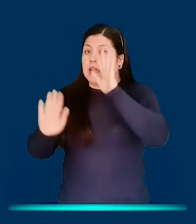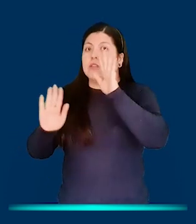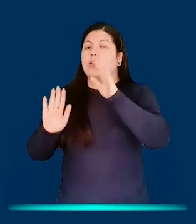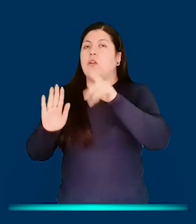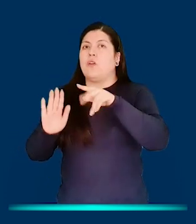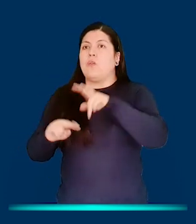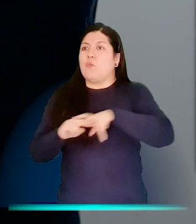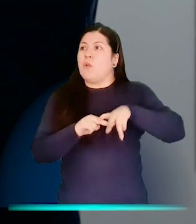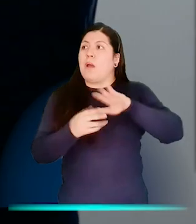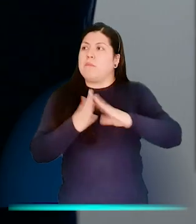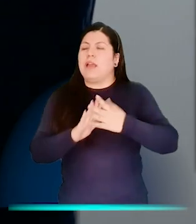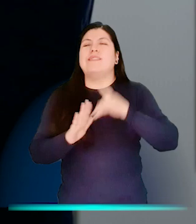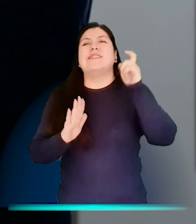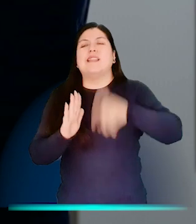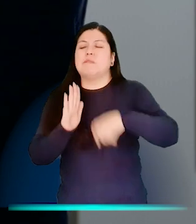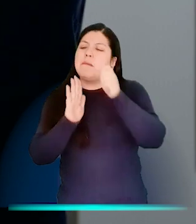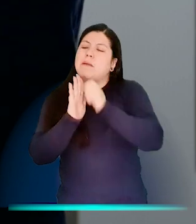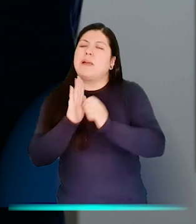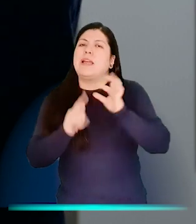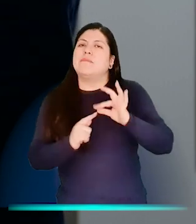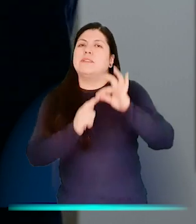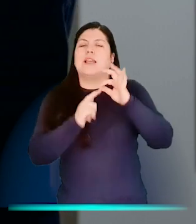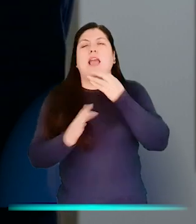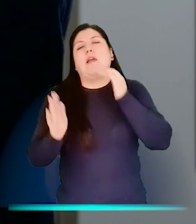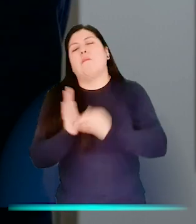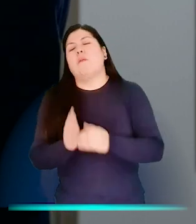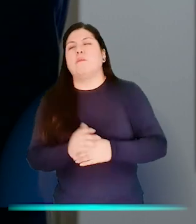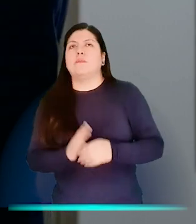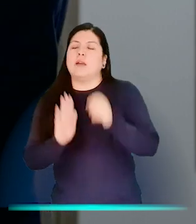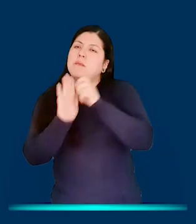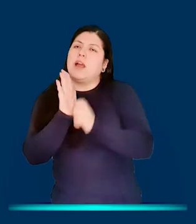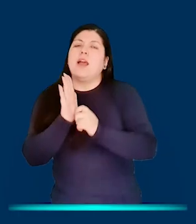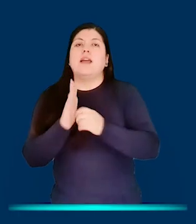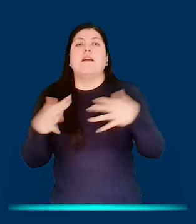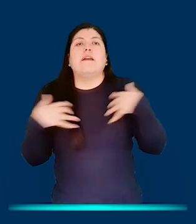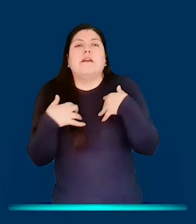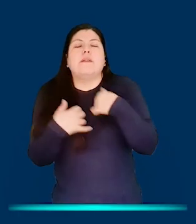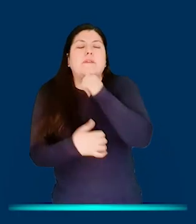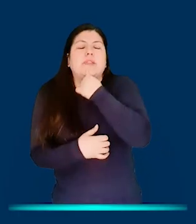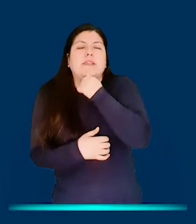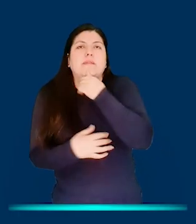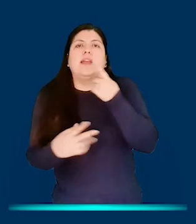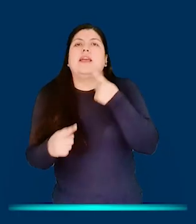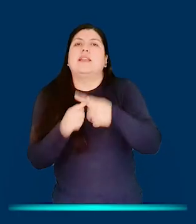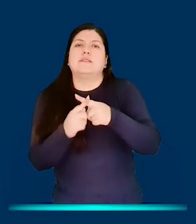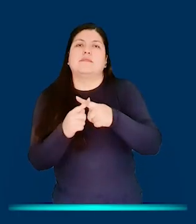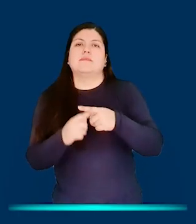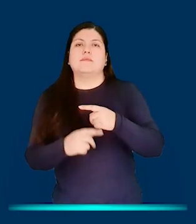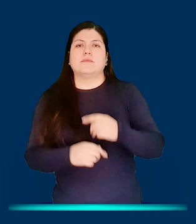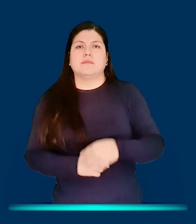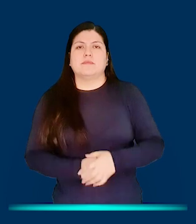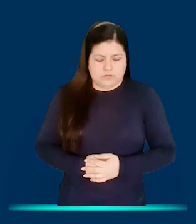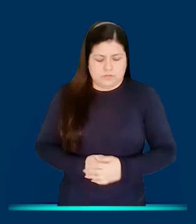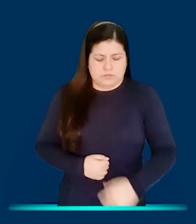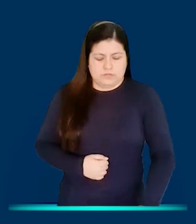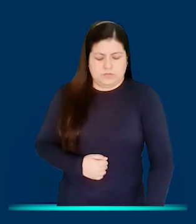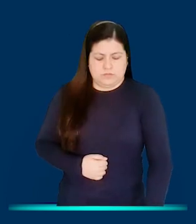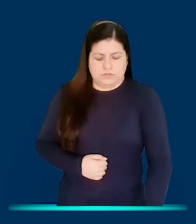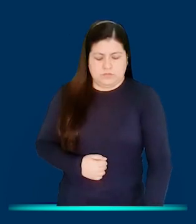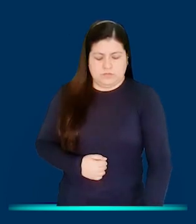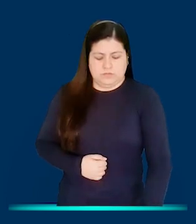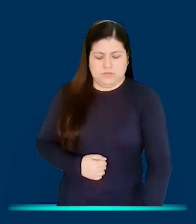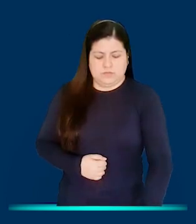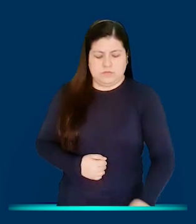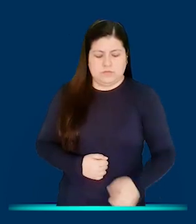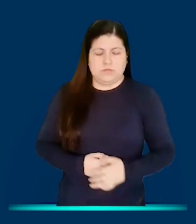Adicionalmente son especiales. ¿Por qué son especiales? Porque para ser postulado como candidato tenían que cumplir